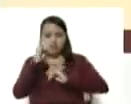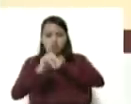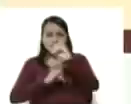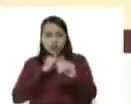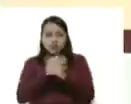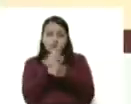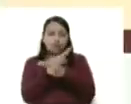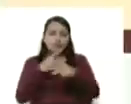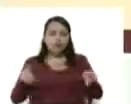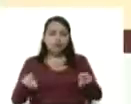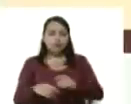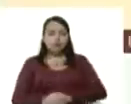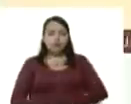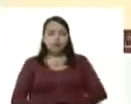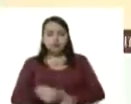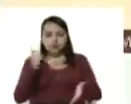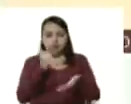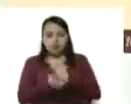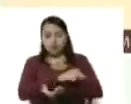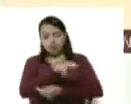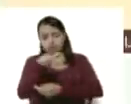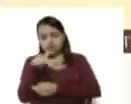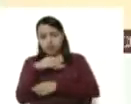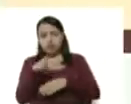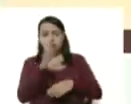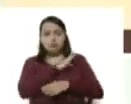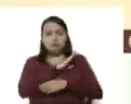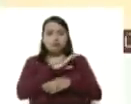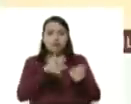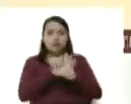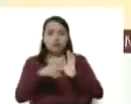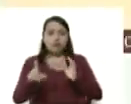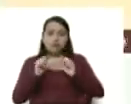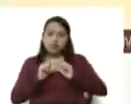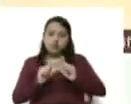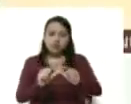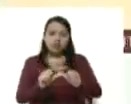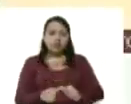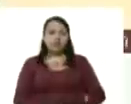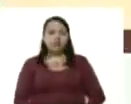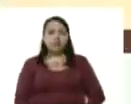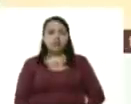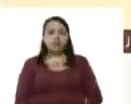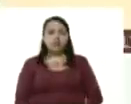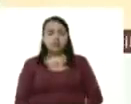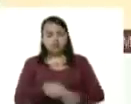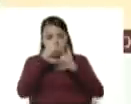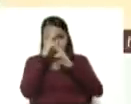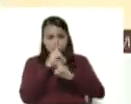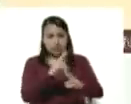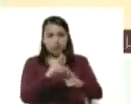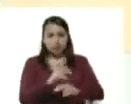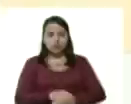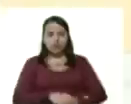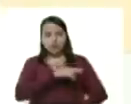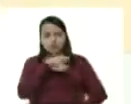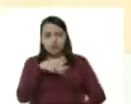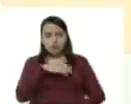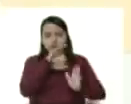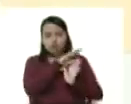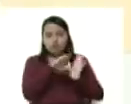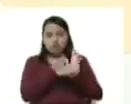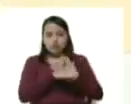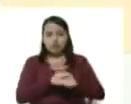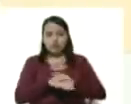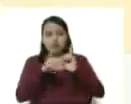público, que valida nuestras propias leyes, ha sido y será y seguirá siendo respetuosa de nuestra constitución